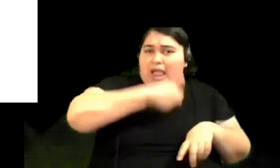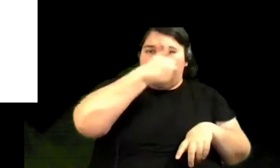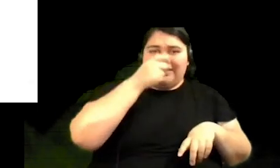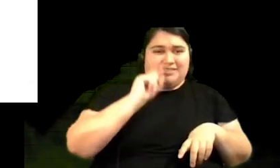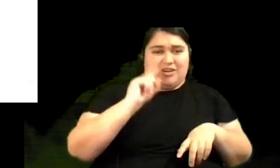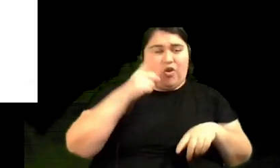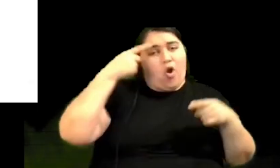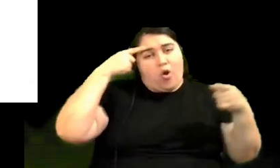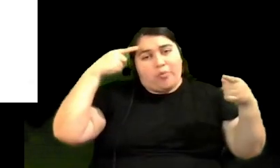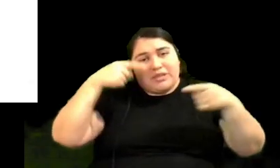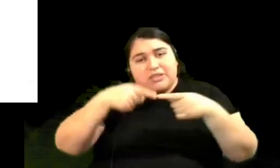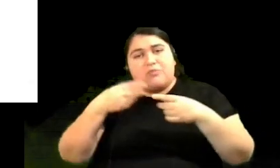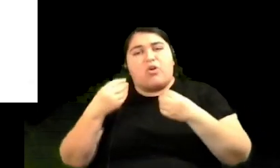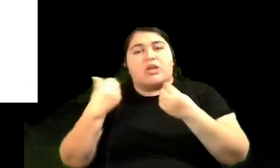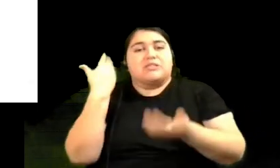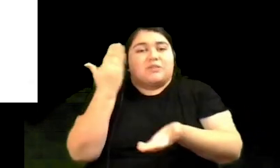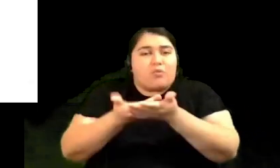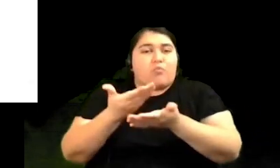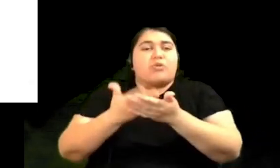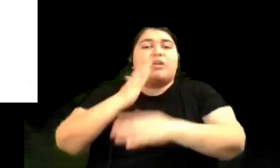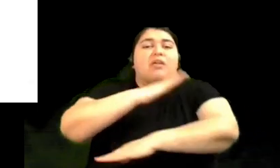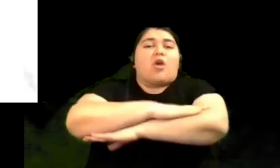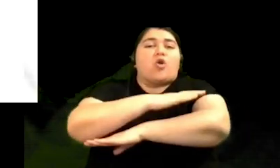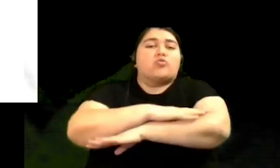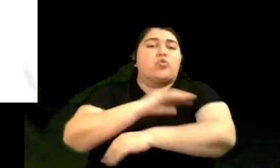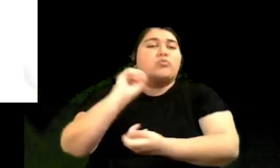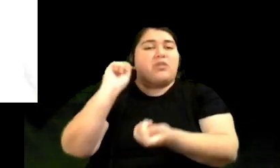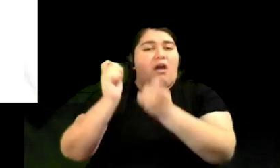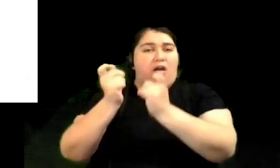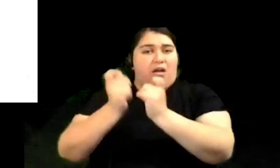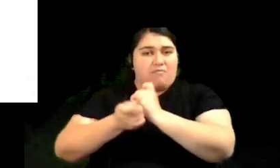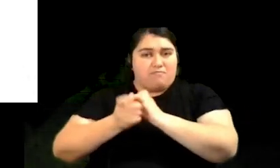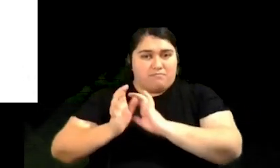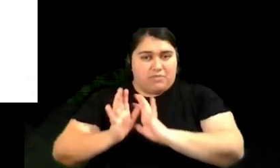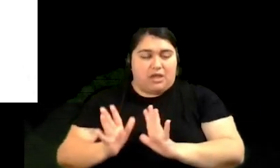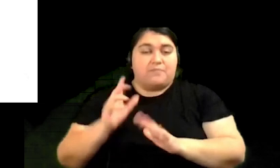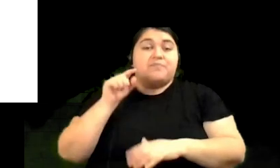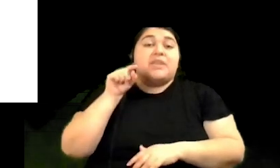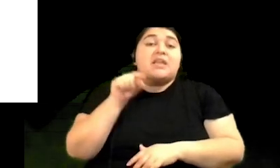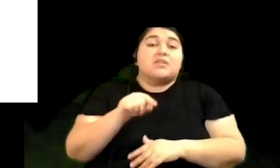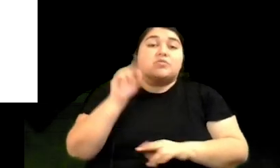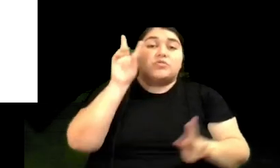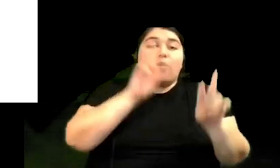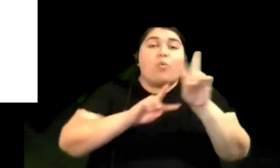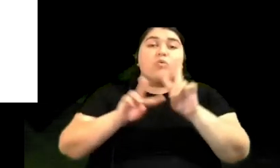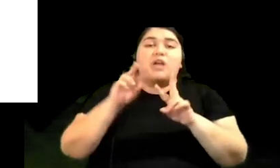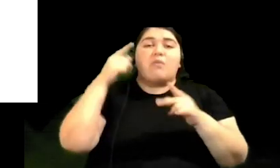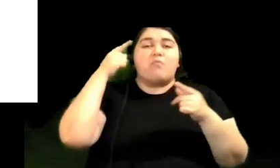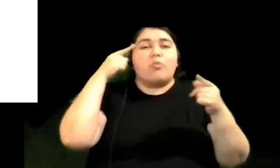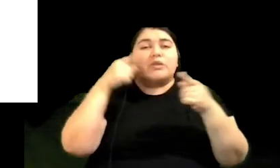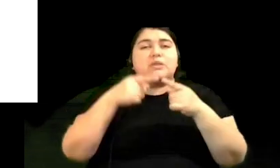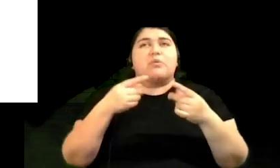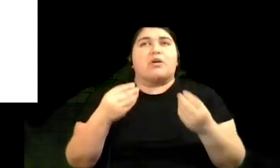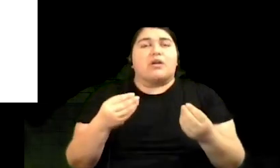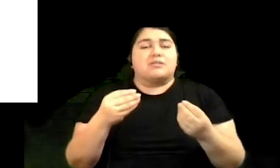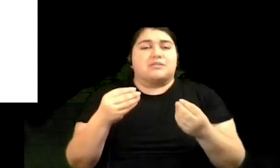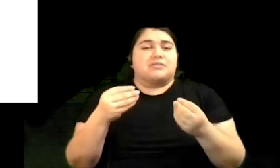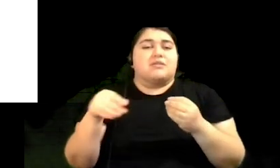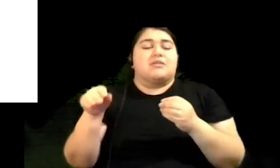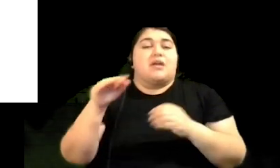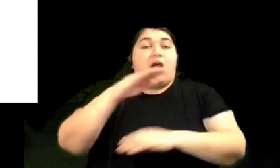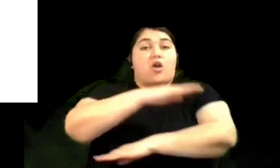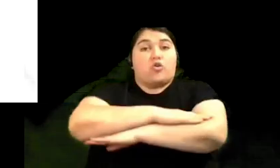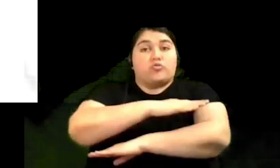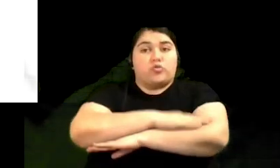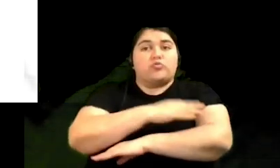fin de modificación de pautas de conducta. Lo que va a buscar es que se modifiquen pautas de conducta,